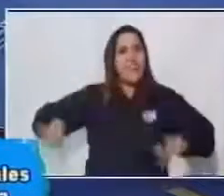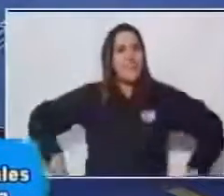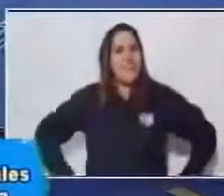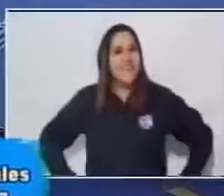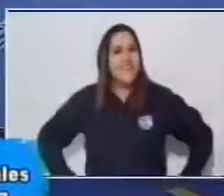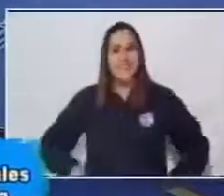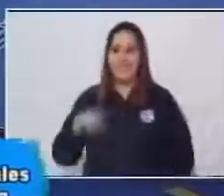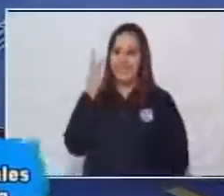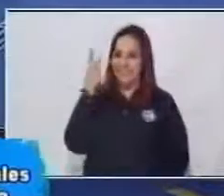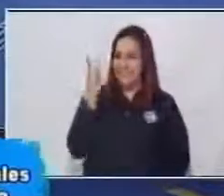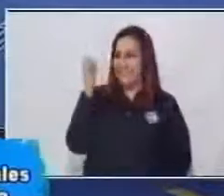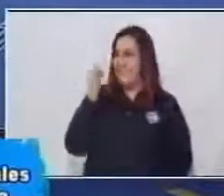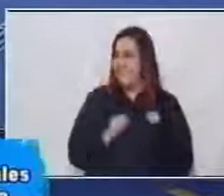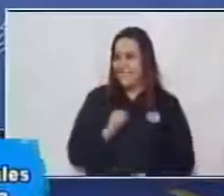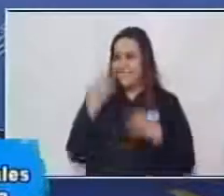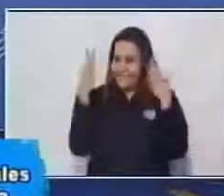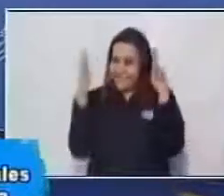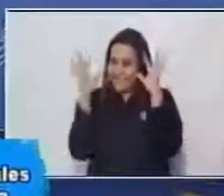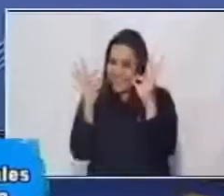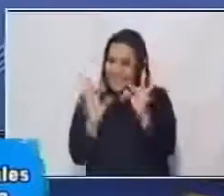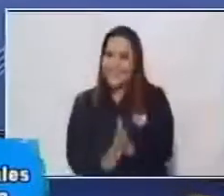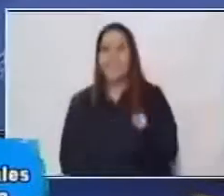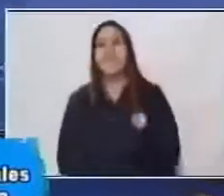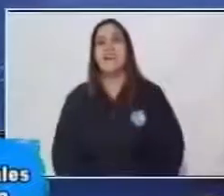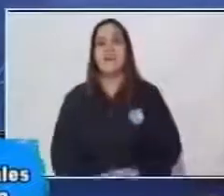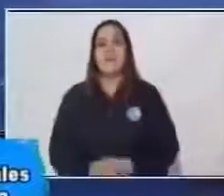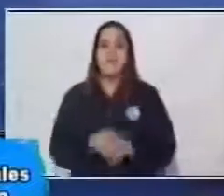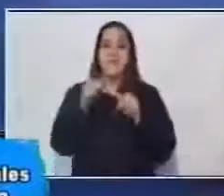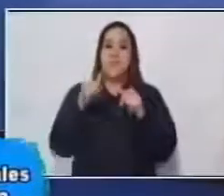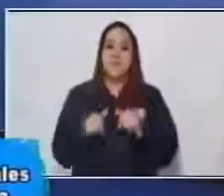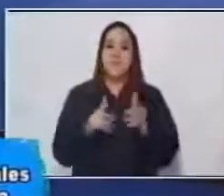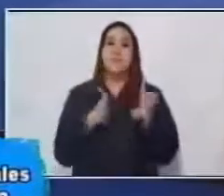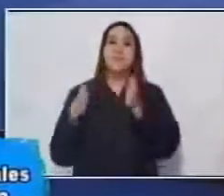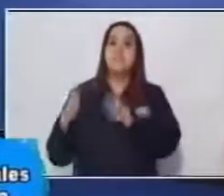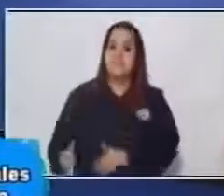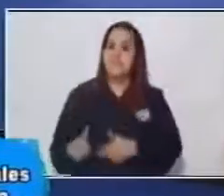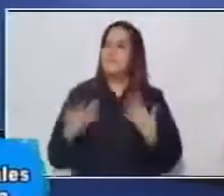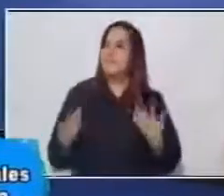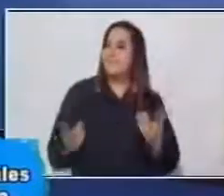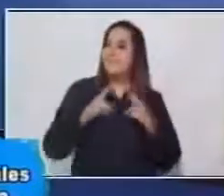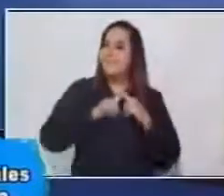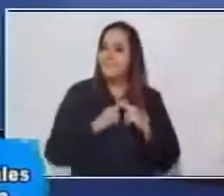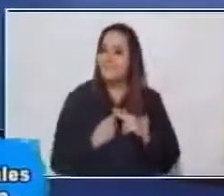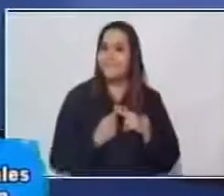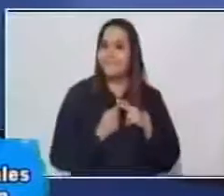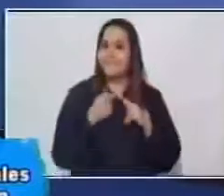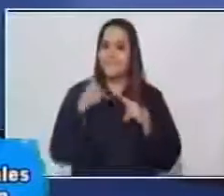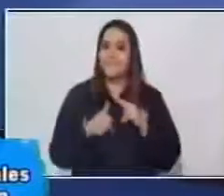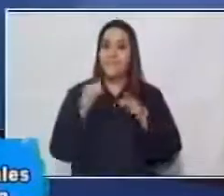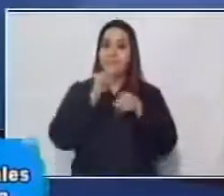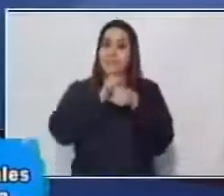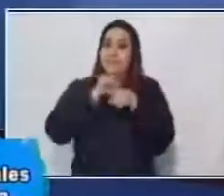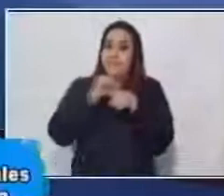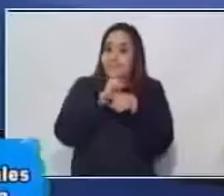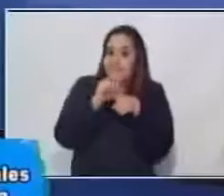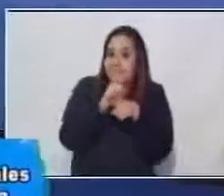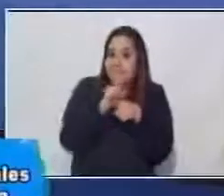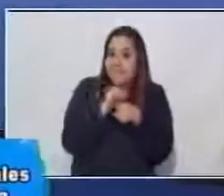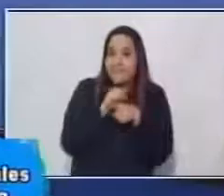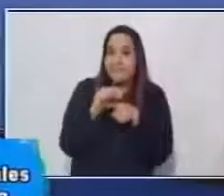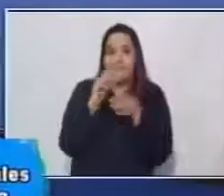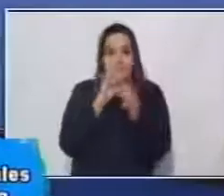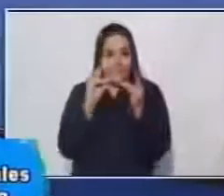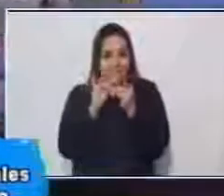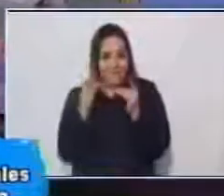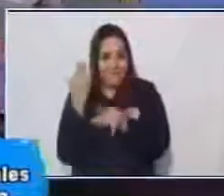también, ¿verdad? Muy bien, los felicito. Bueno, pues entonces ahora vamos a iniciar repasando lo que les